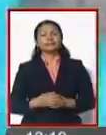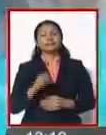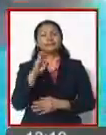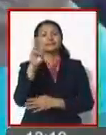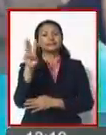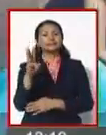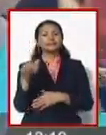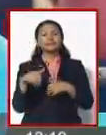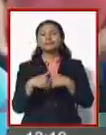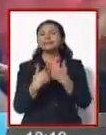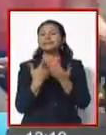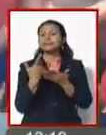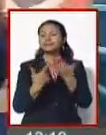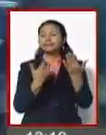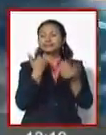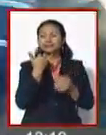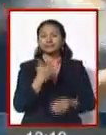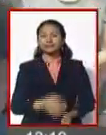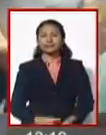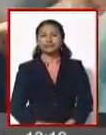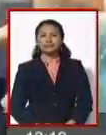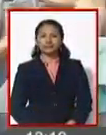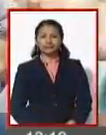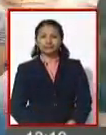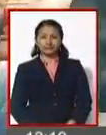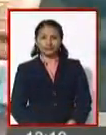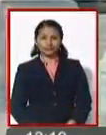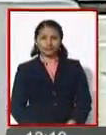de Guarne para ver cuál es la situación.